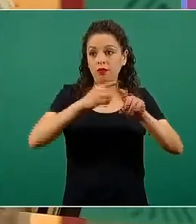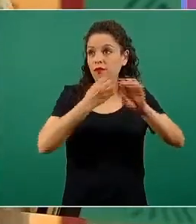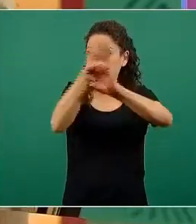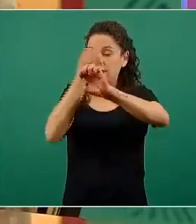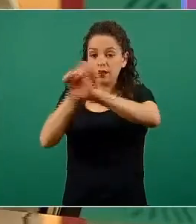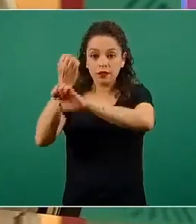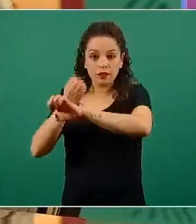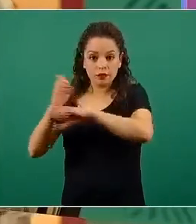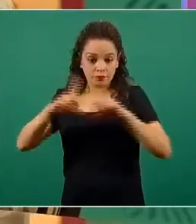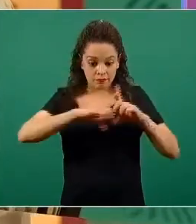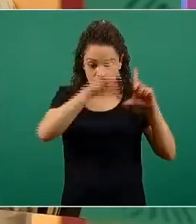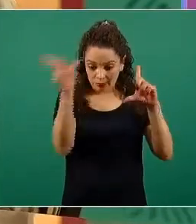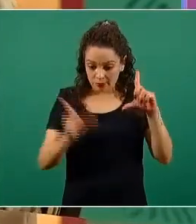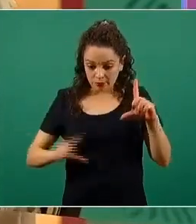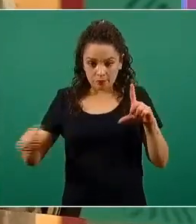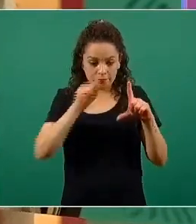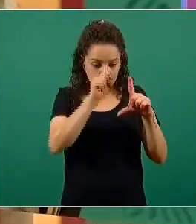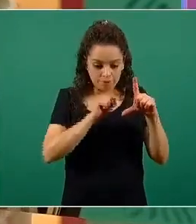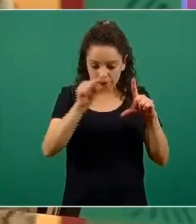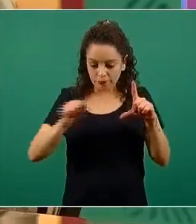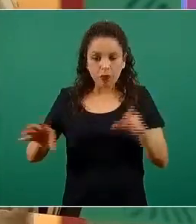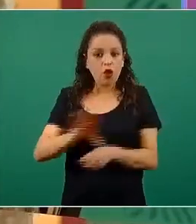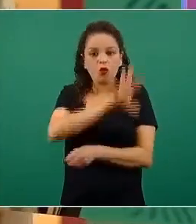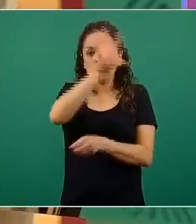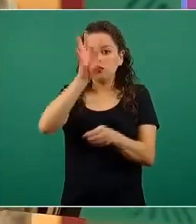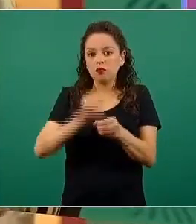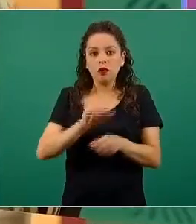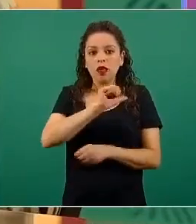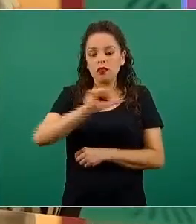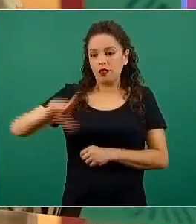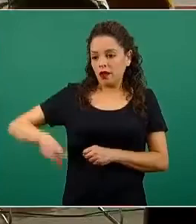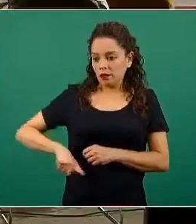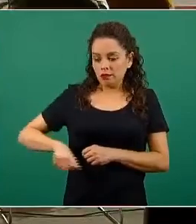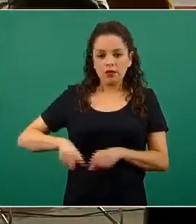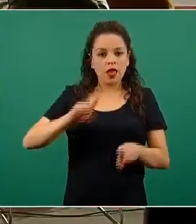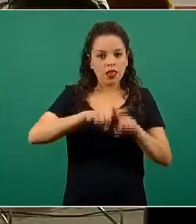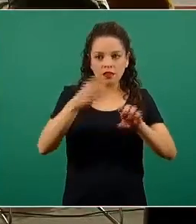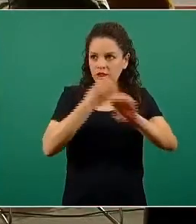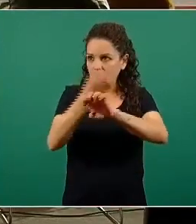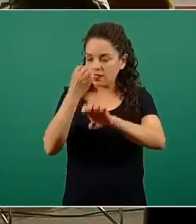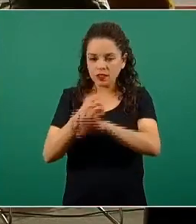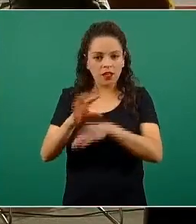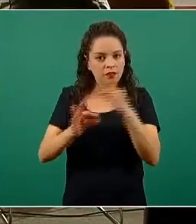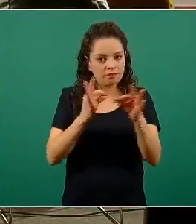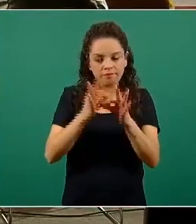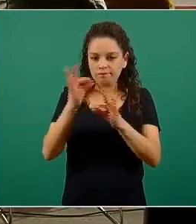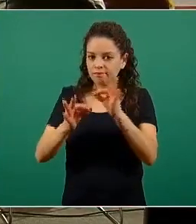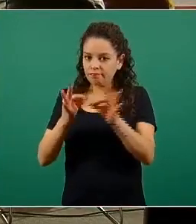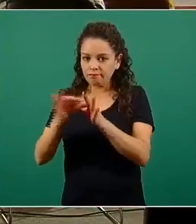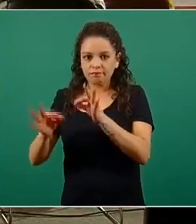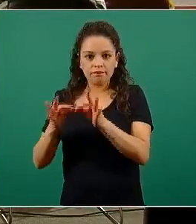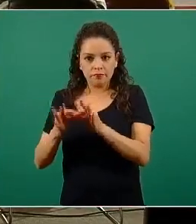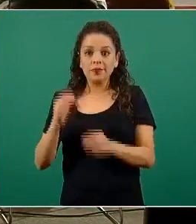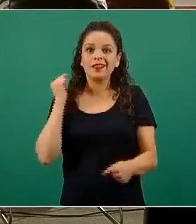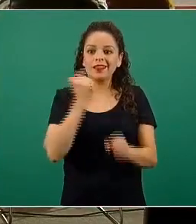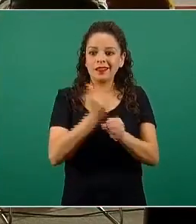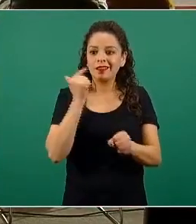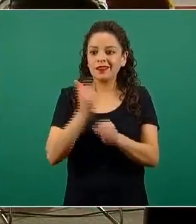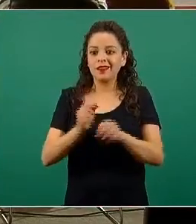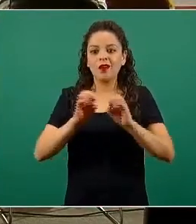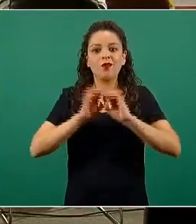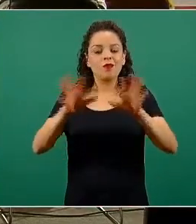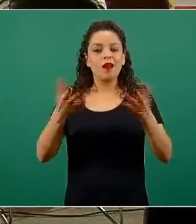federativas. Estamos cubriendo todas las entidades federativas, todo el sector público de todas las entidades federativas, y pudimos identificar